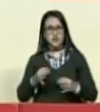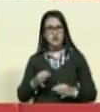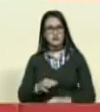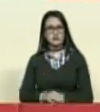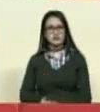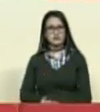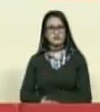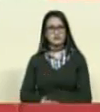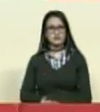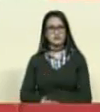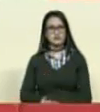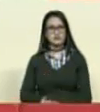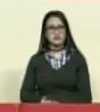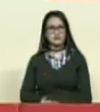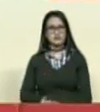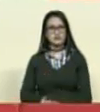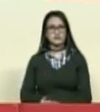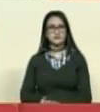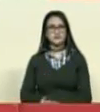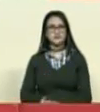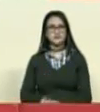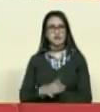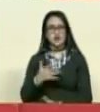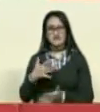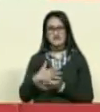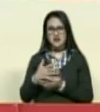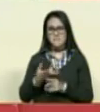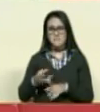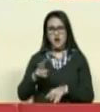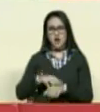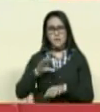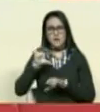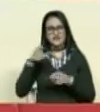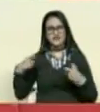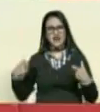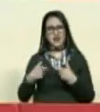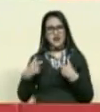¿Cómo es que nos ponen un riesgo país peor que los países que están en guerra?